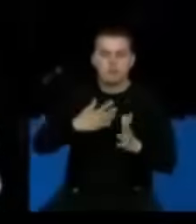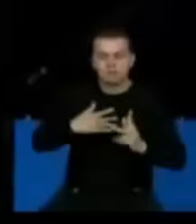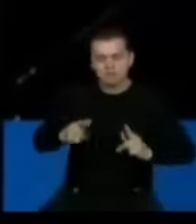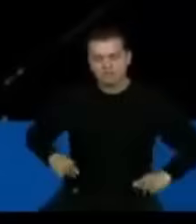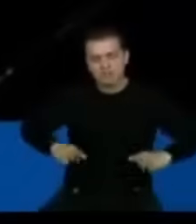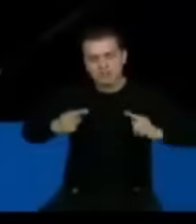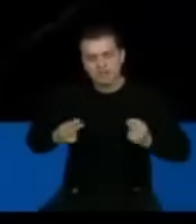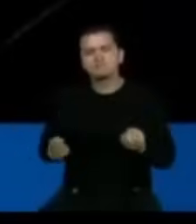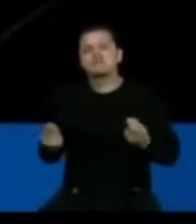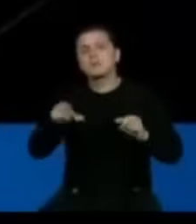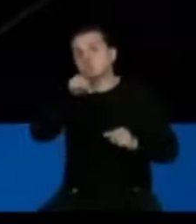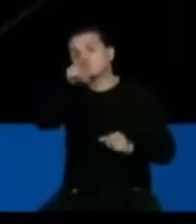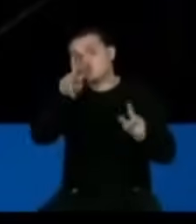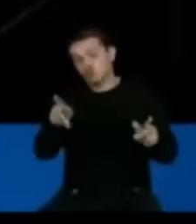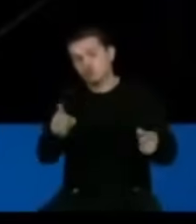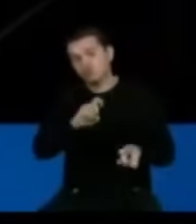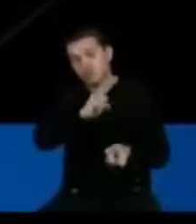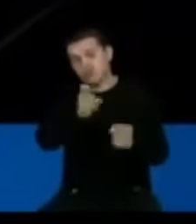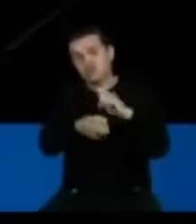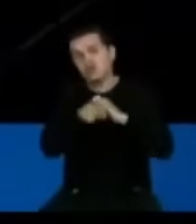puede transformar tu vida también.